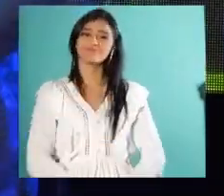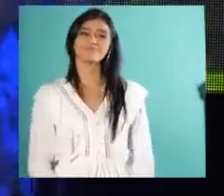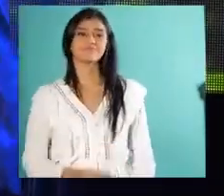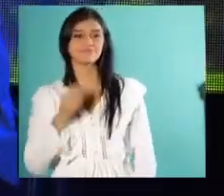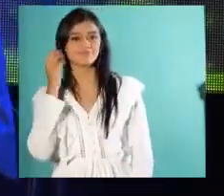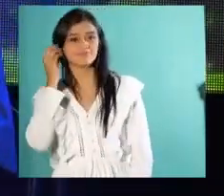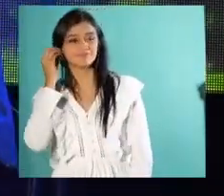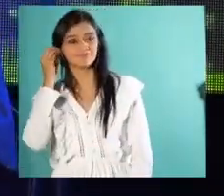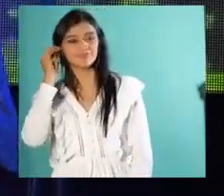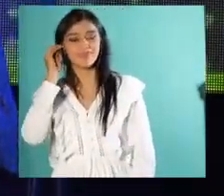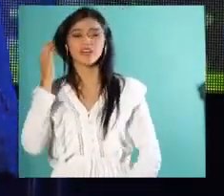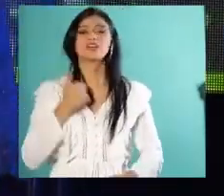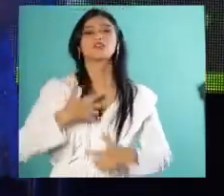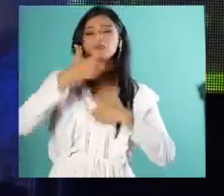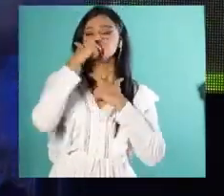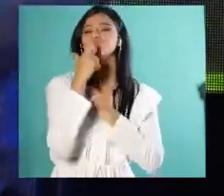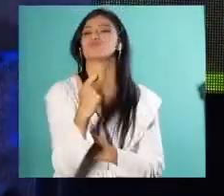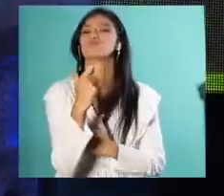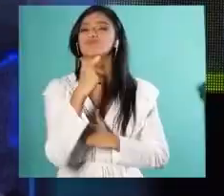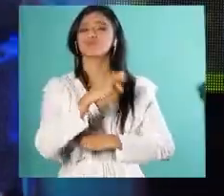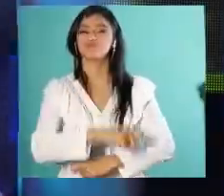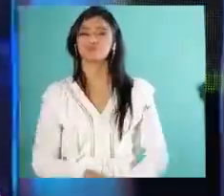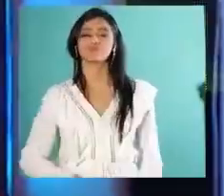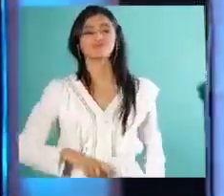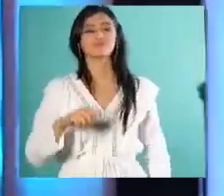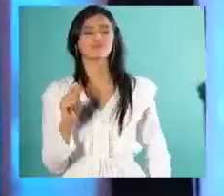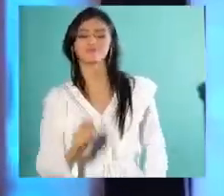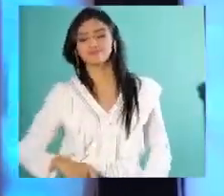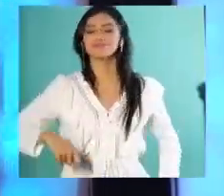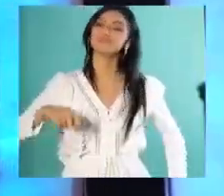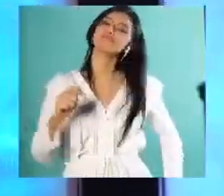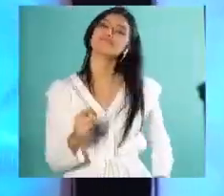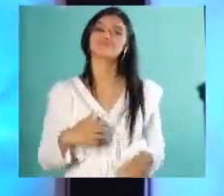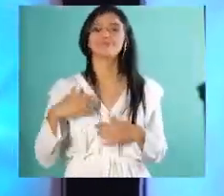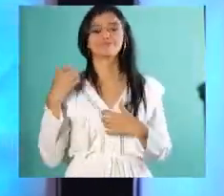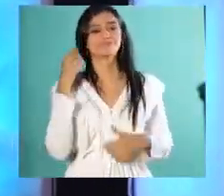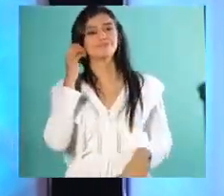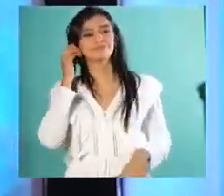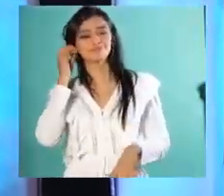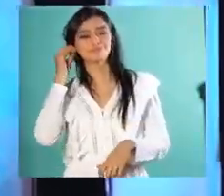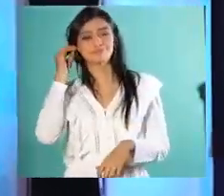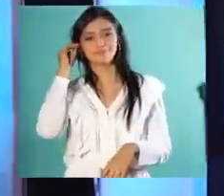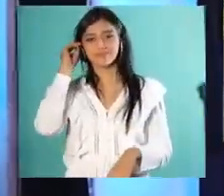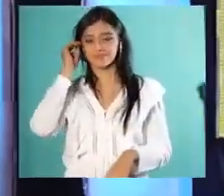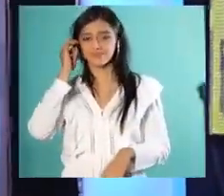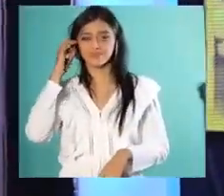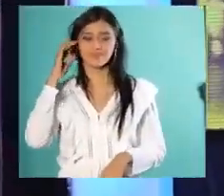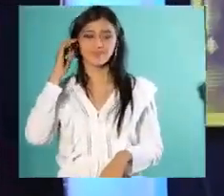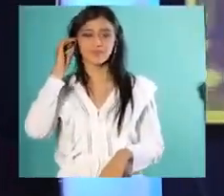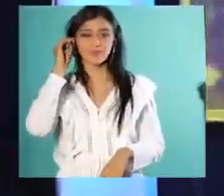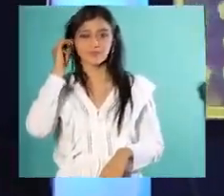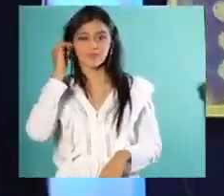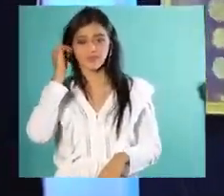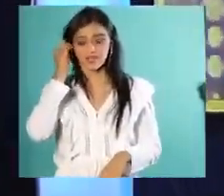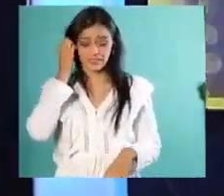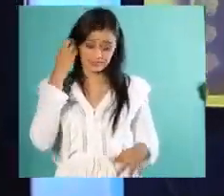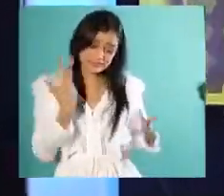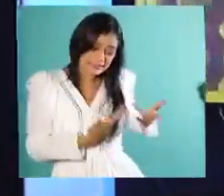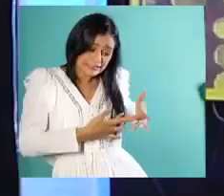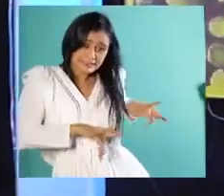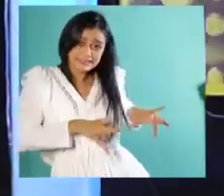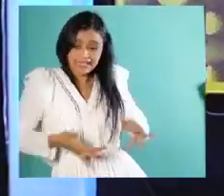enamorado. Estoy enamorado. Oh, oh, oh. Donde tenga los